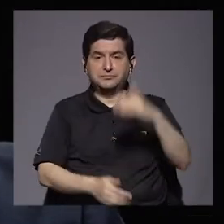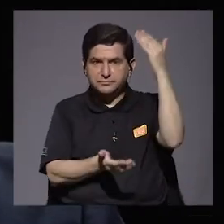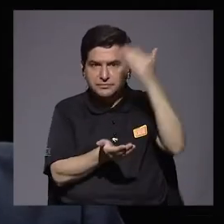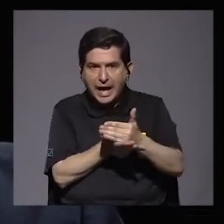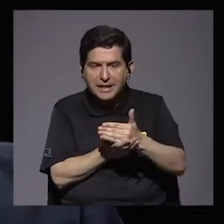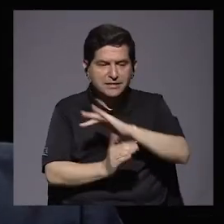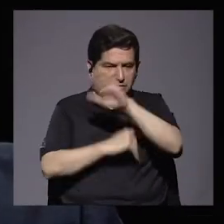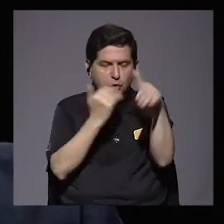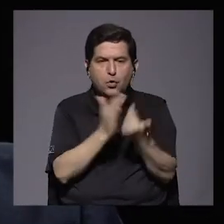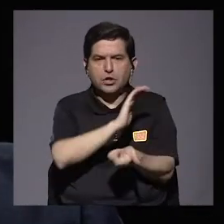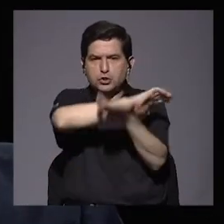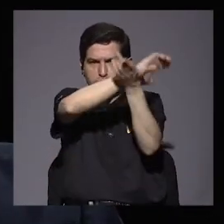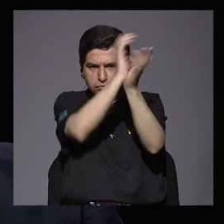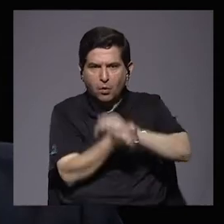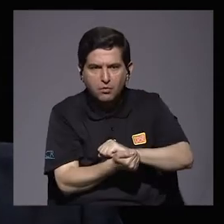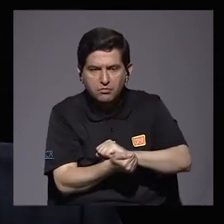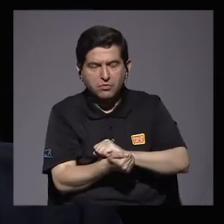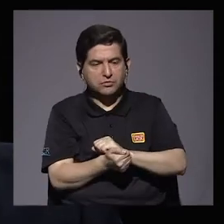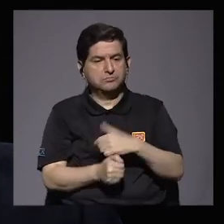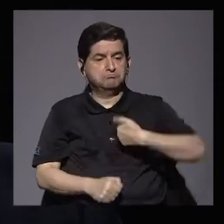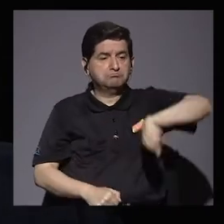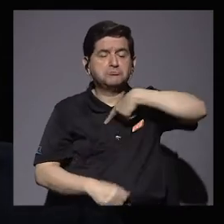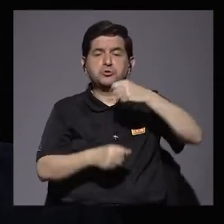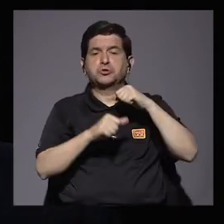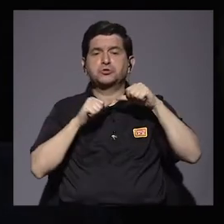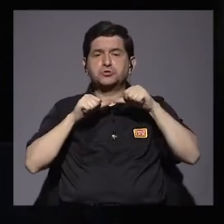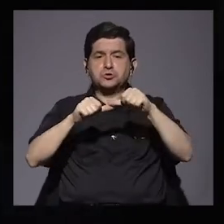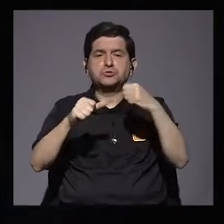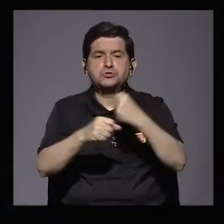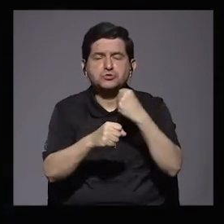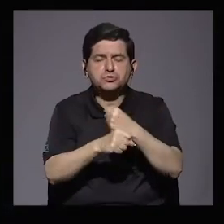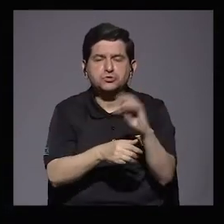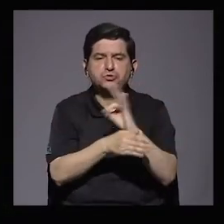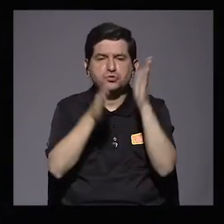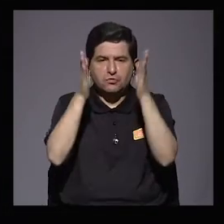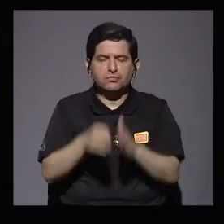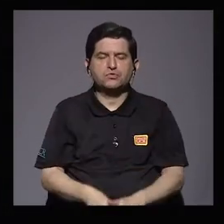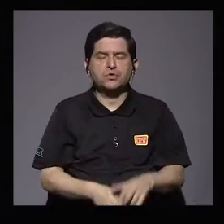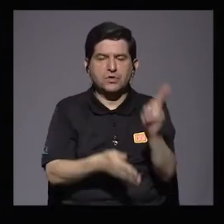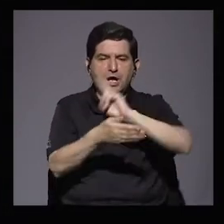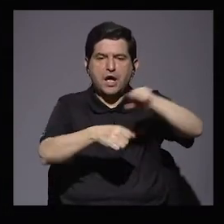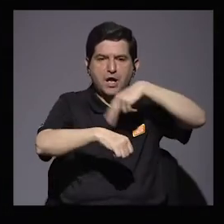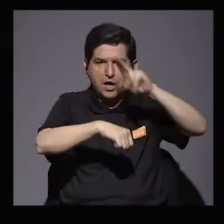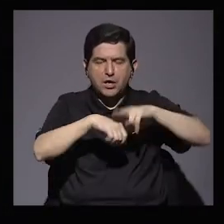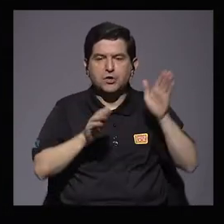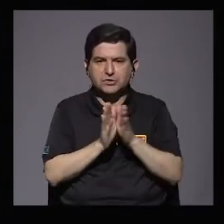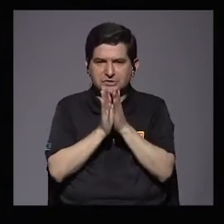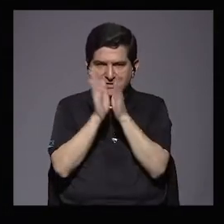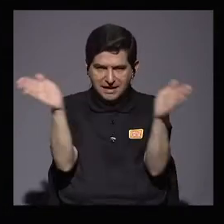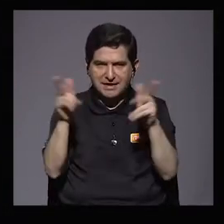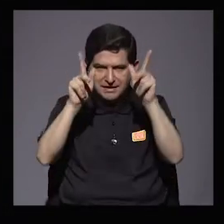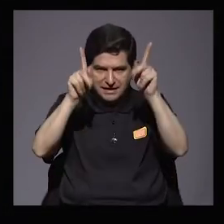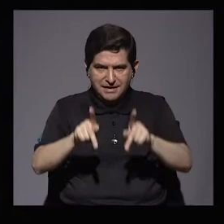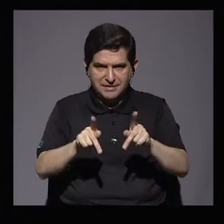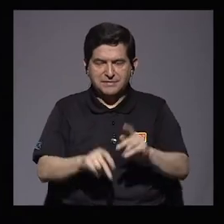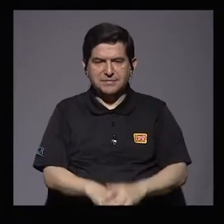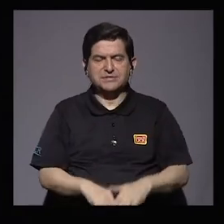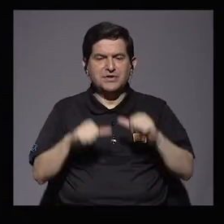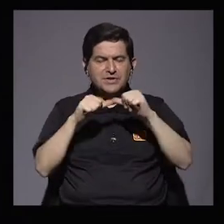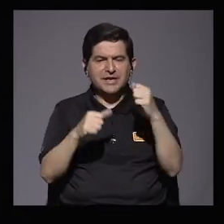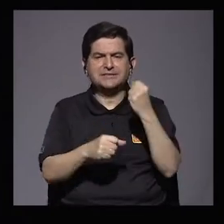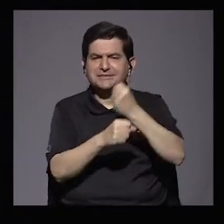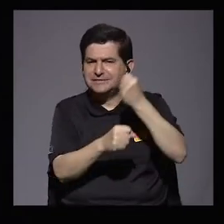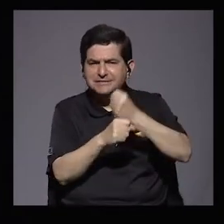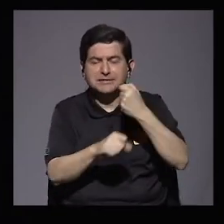modificar todo, y nosotros seguimos trabajando, los funcionarios de la Universidad Nacional y en general, como mucha gente, nosotros seguimos